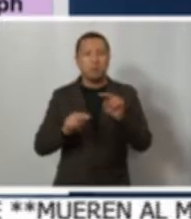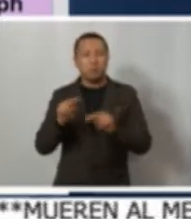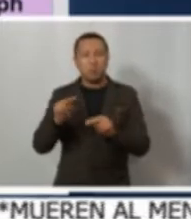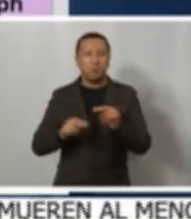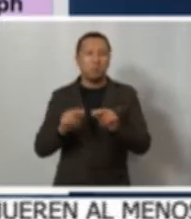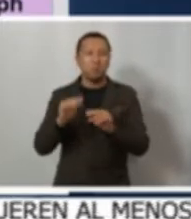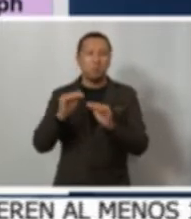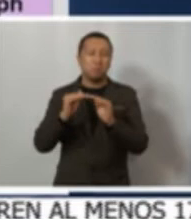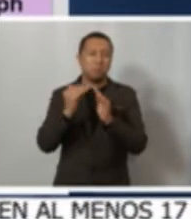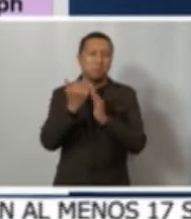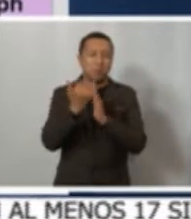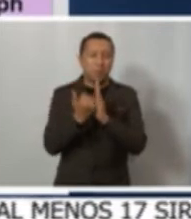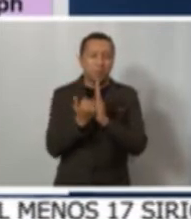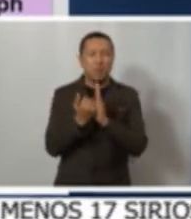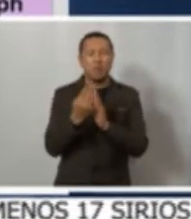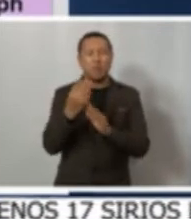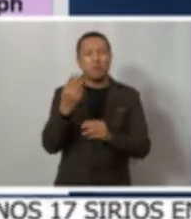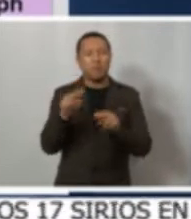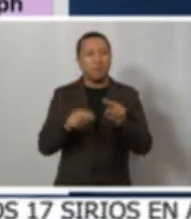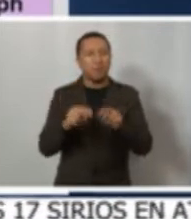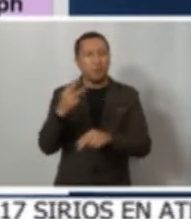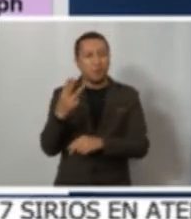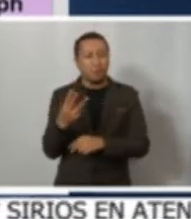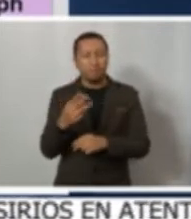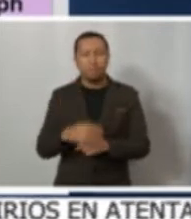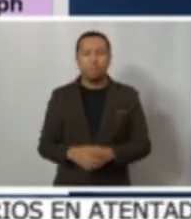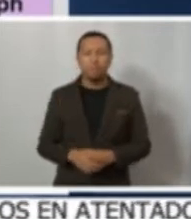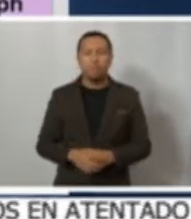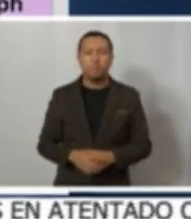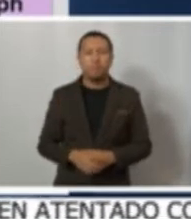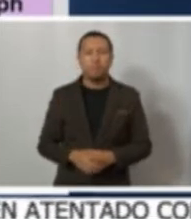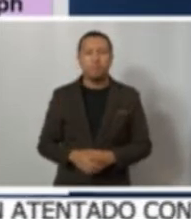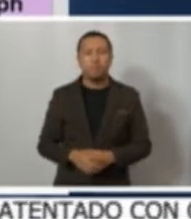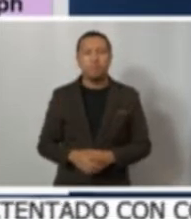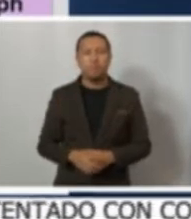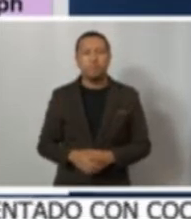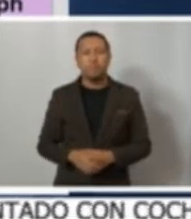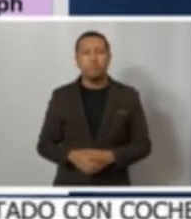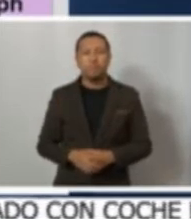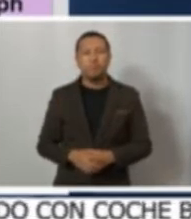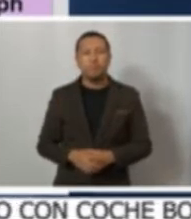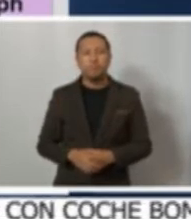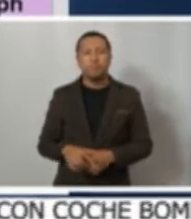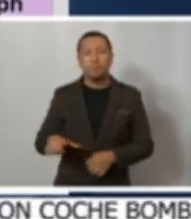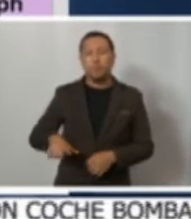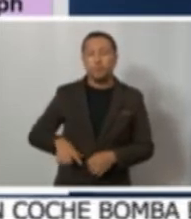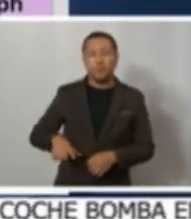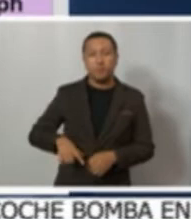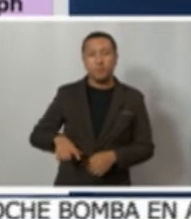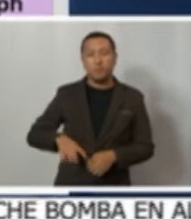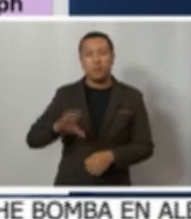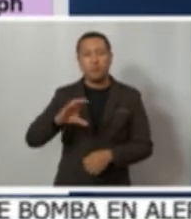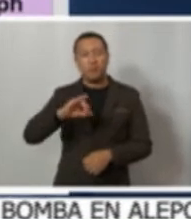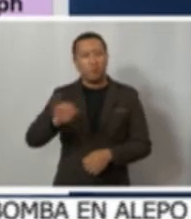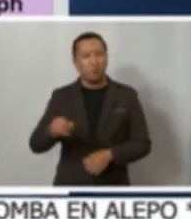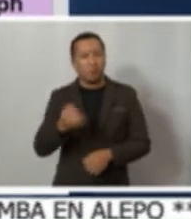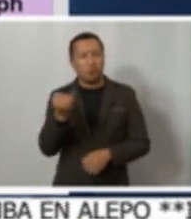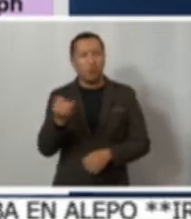3. El gobernador comentó en su cuenta de Twitter hace algunos minutos,